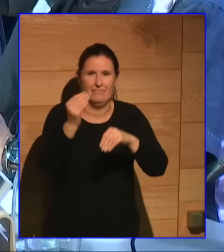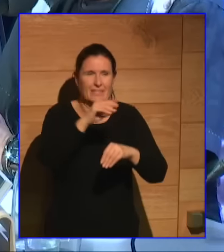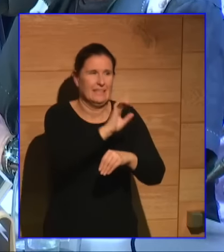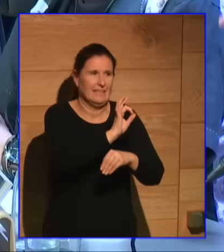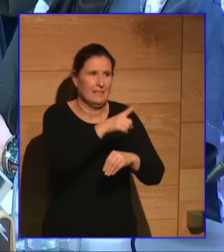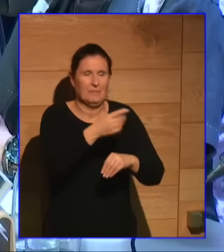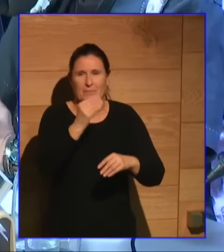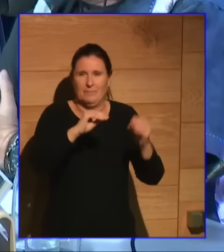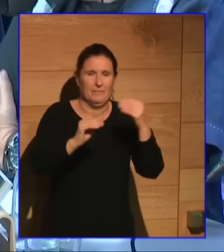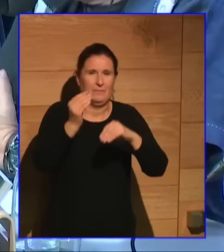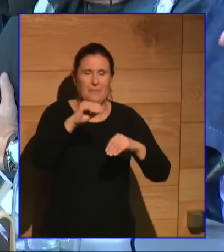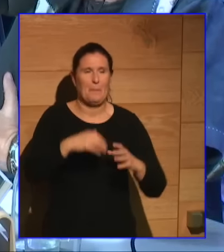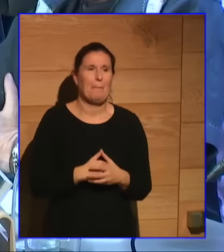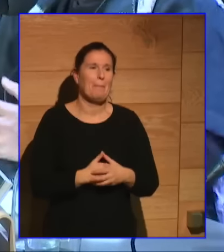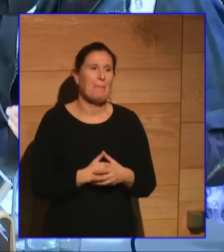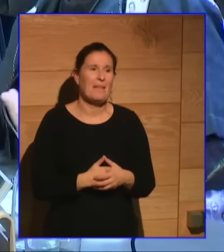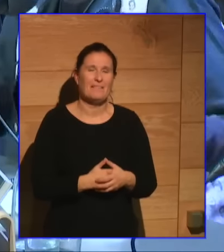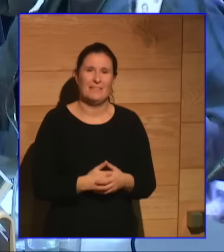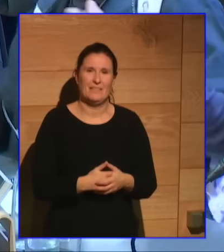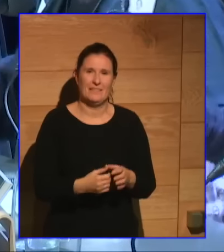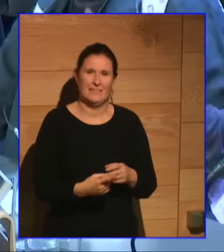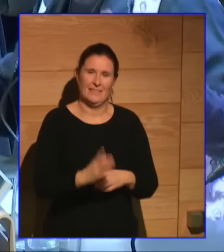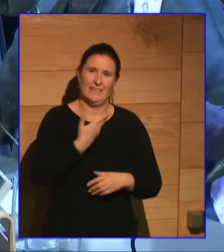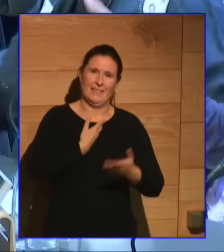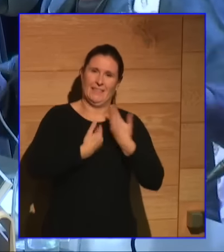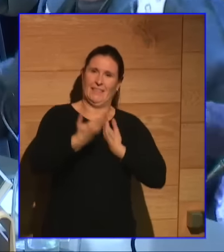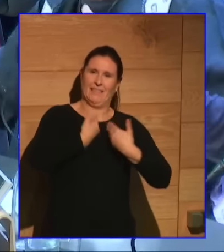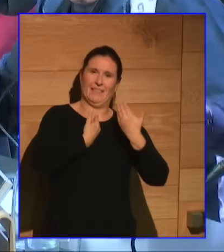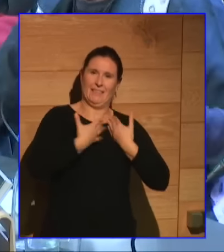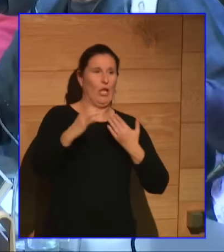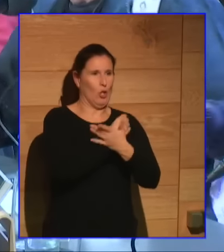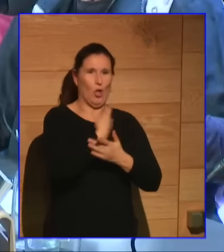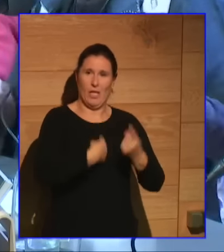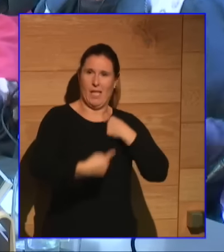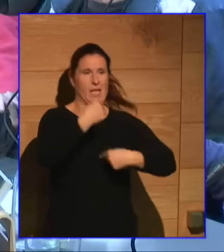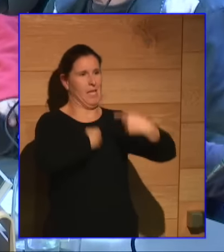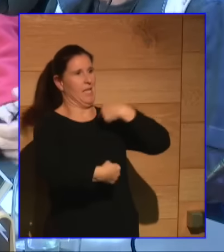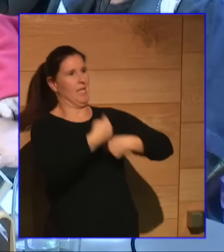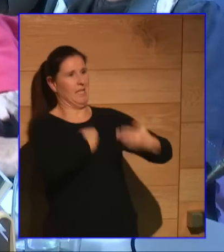Muy bien. Cuando se trata de humillar, estáis todos rapidísimos, ¿eh? Cogéis un ritmito.